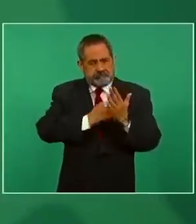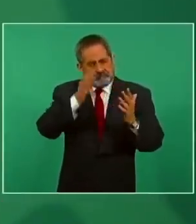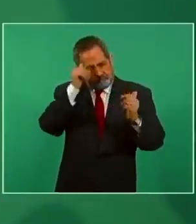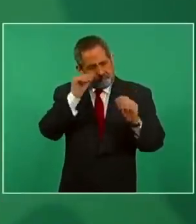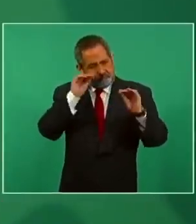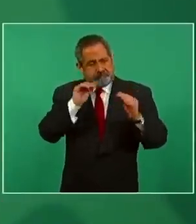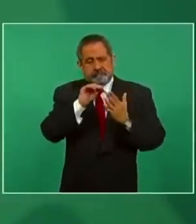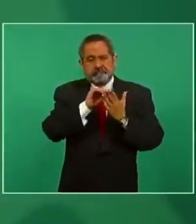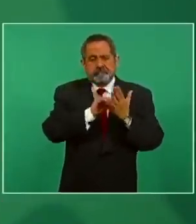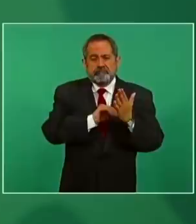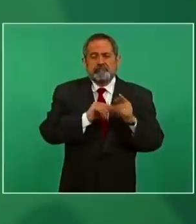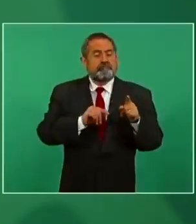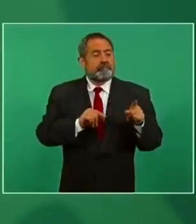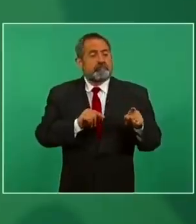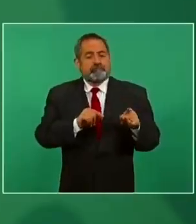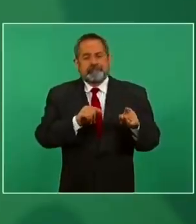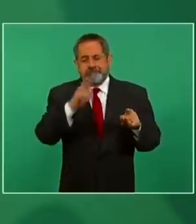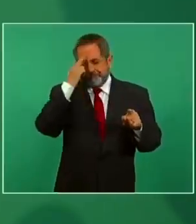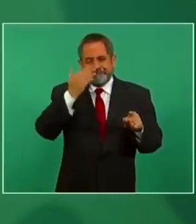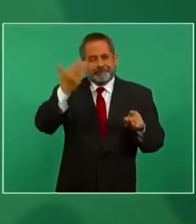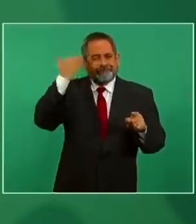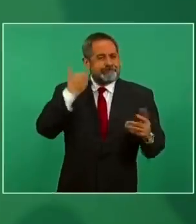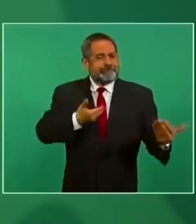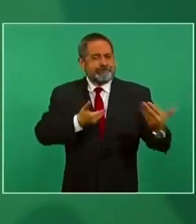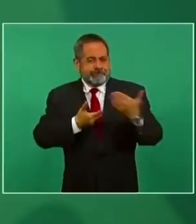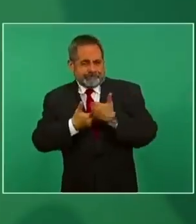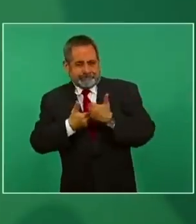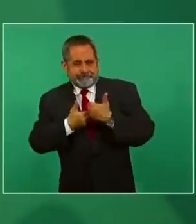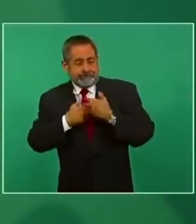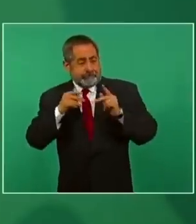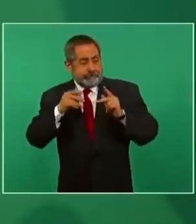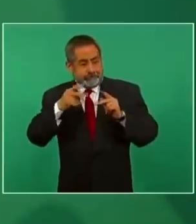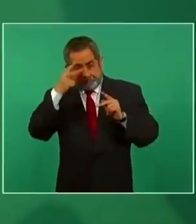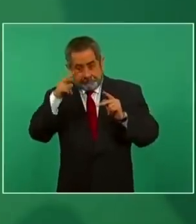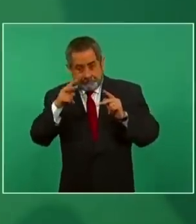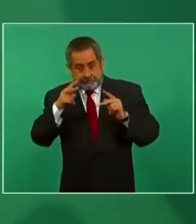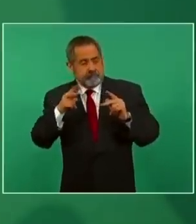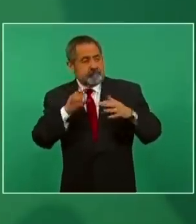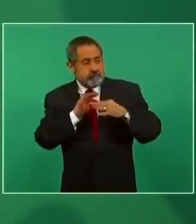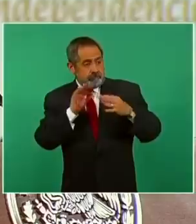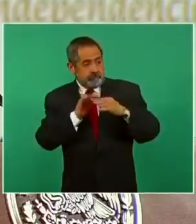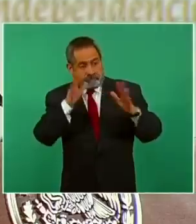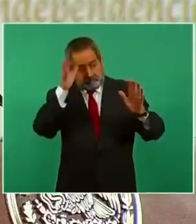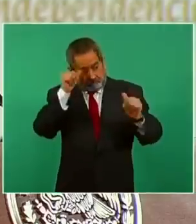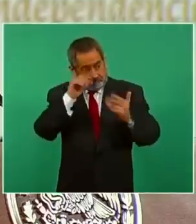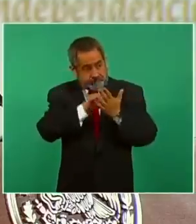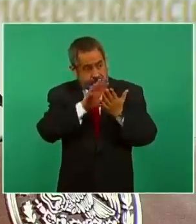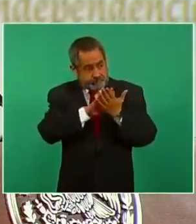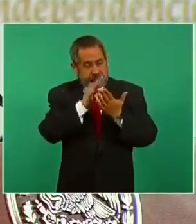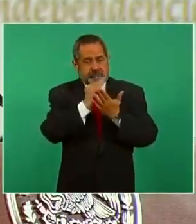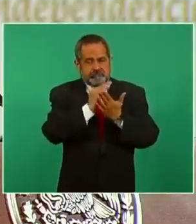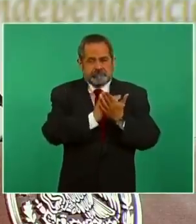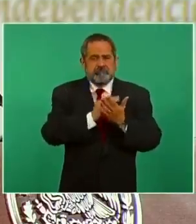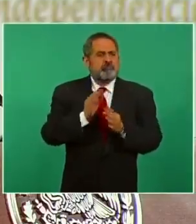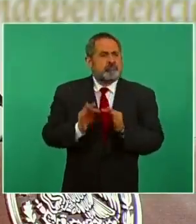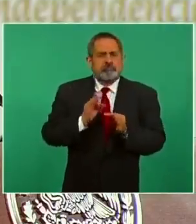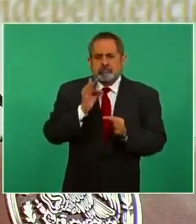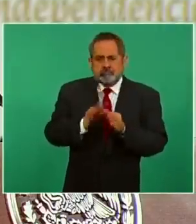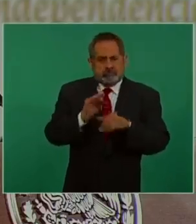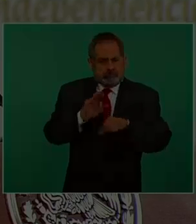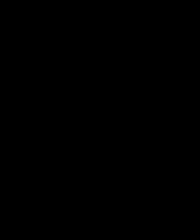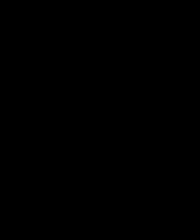A partir de que visitó México hicimos compromisos y se han venido cumpliendo.